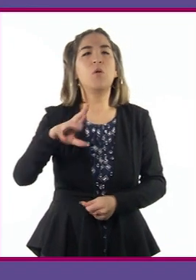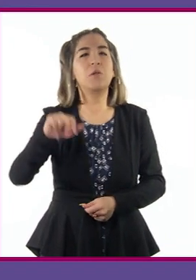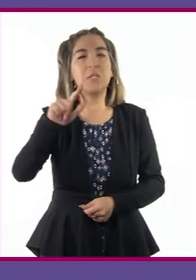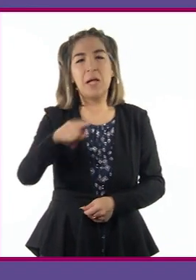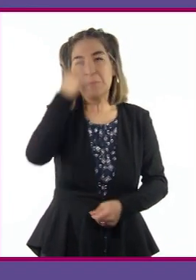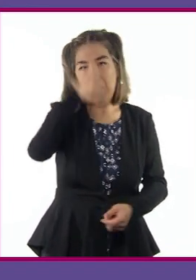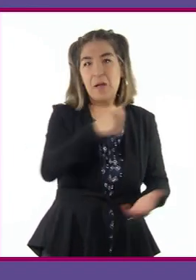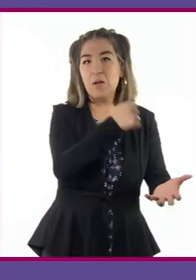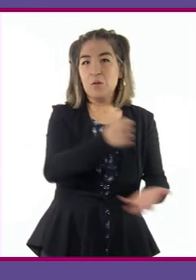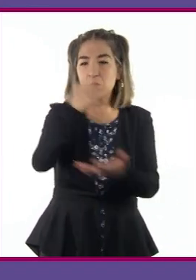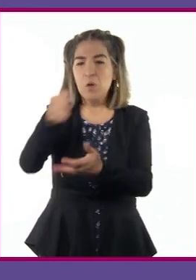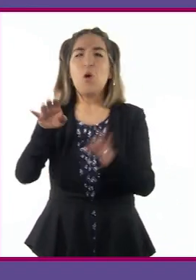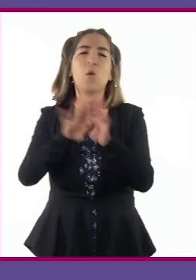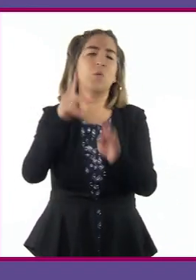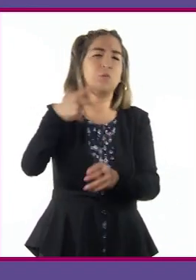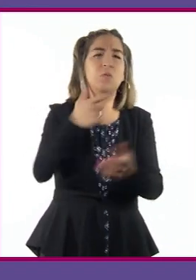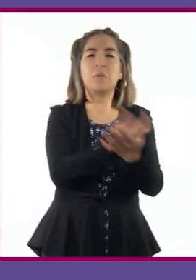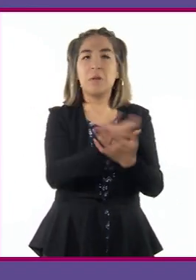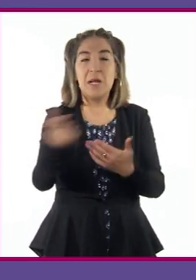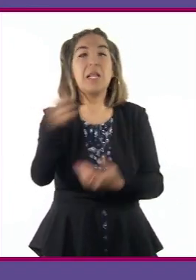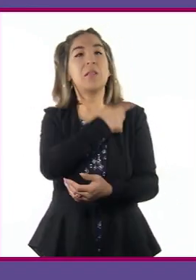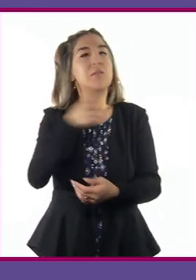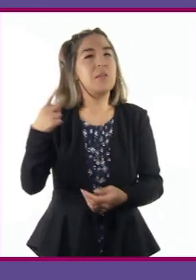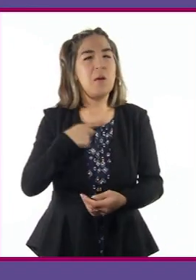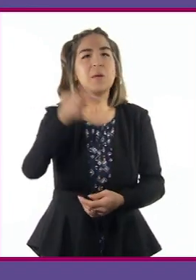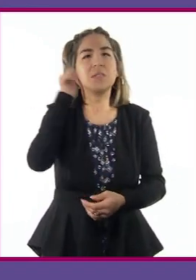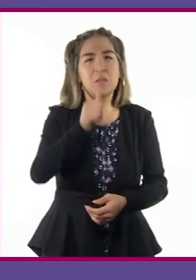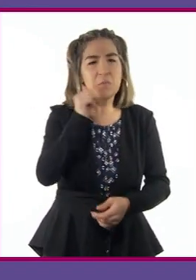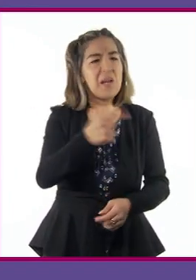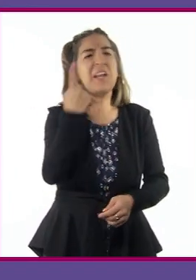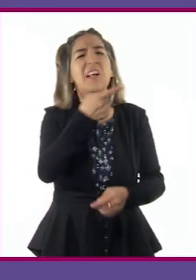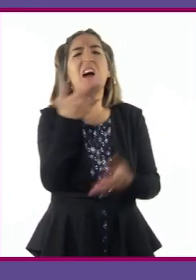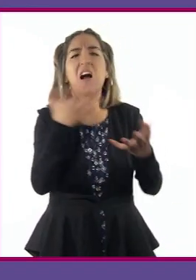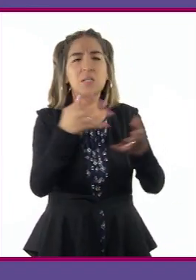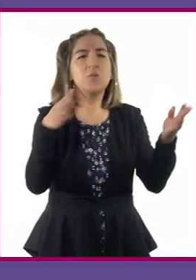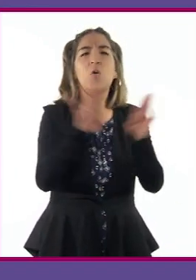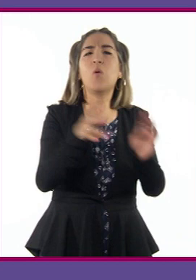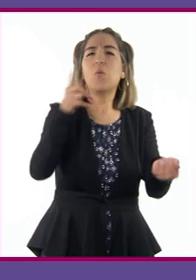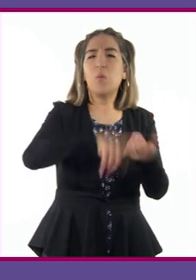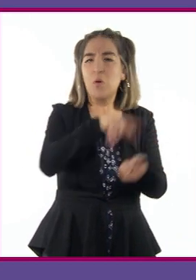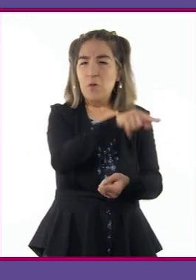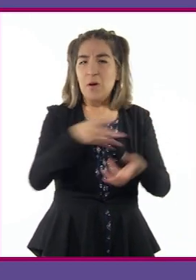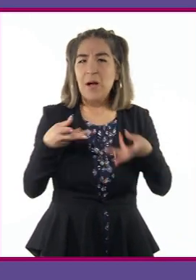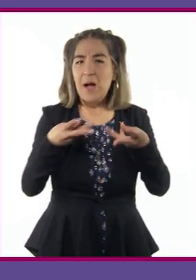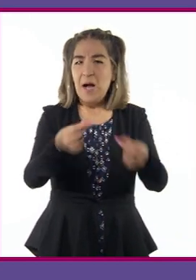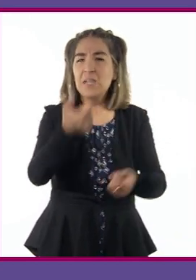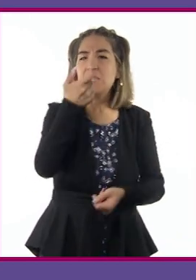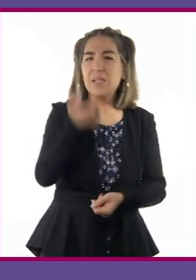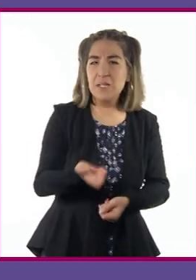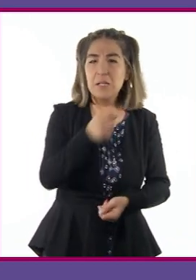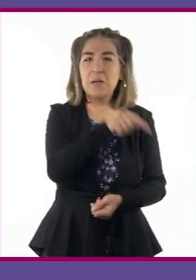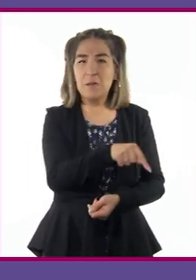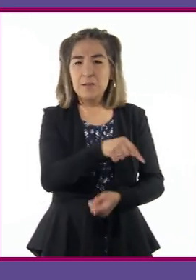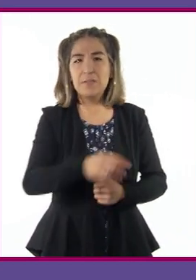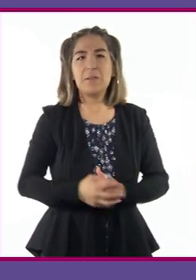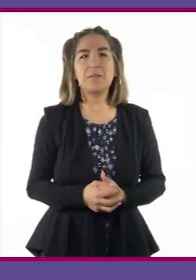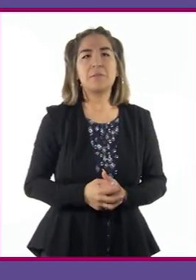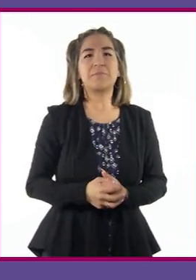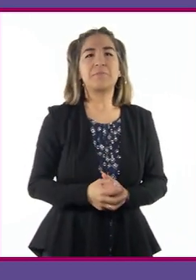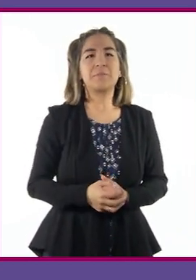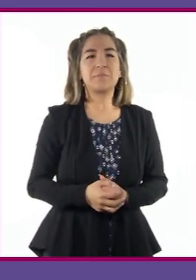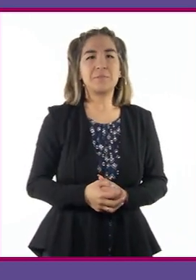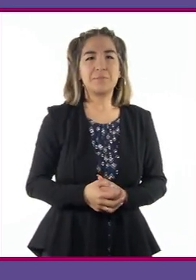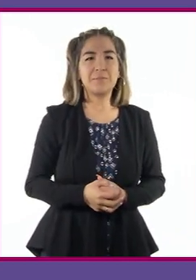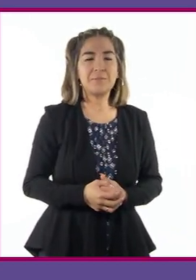públicos tienen la obligación de reportar lo que hacen y cómo gastan los recursos. Así que la obligación de